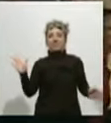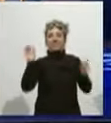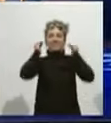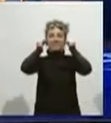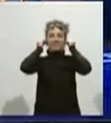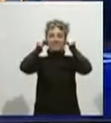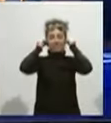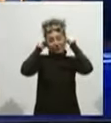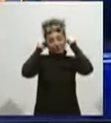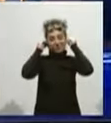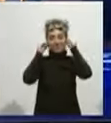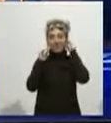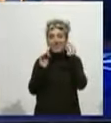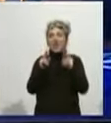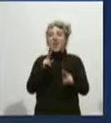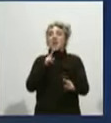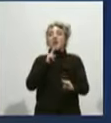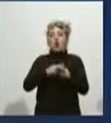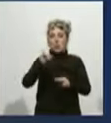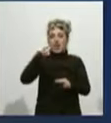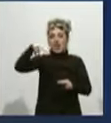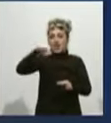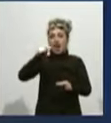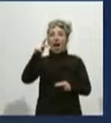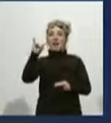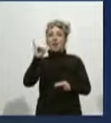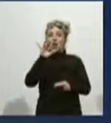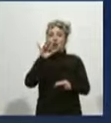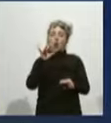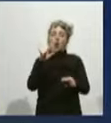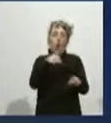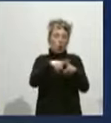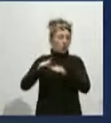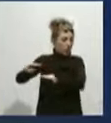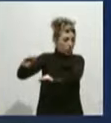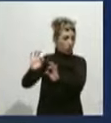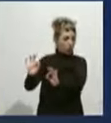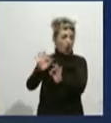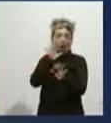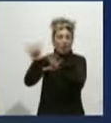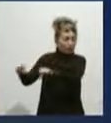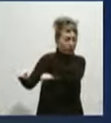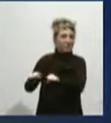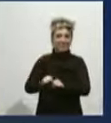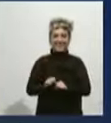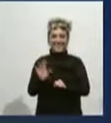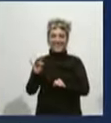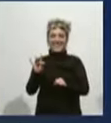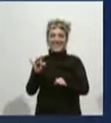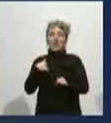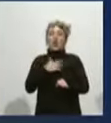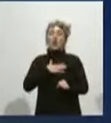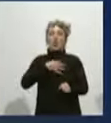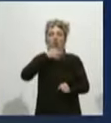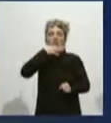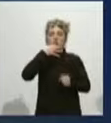pues nada, Iñaki que está con sus cosas. Sí, bueno, os iba a dar un discurso,